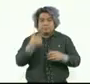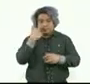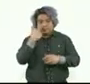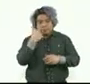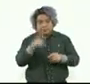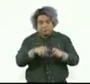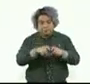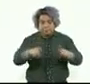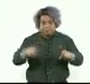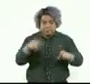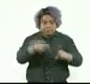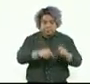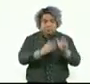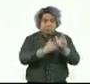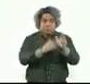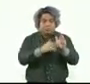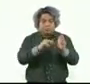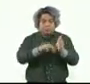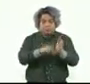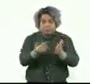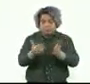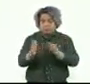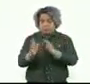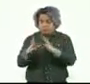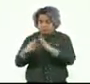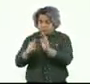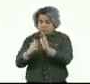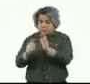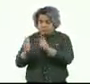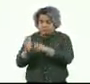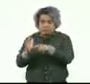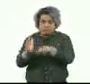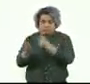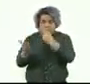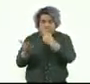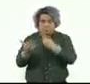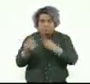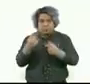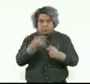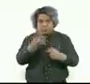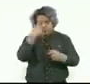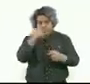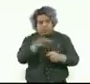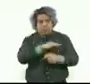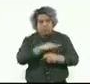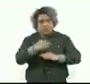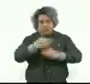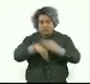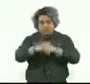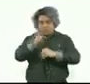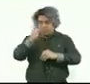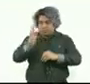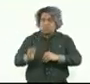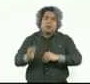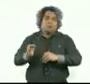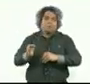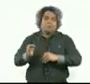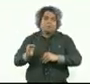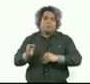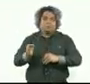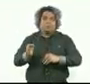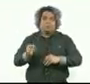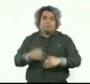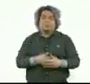documento que formaliza la entrega de unidades médicas móviles del INSABI a la Secretaría de Salud de la Ciudad de México.